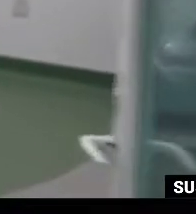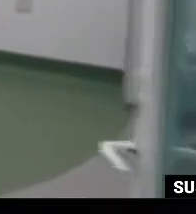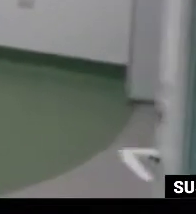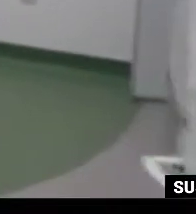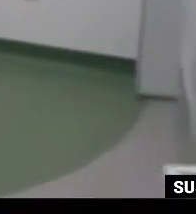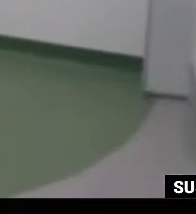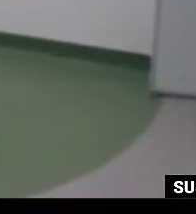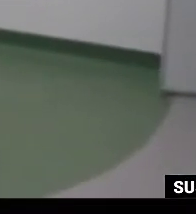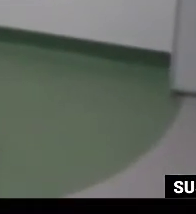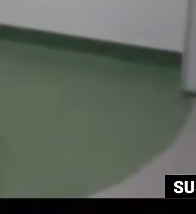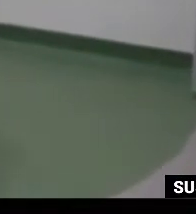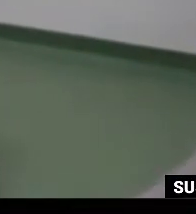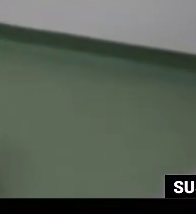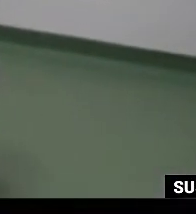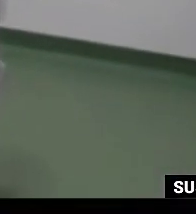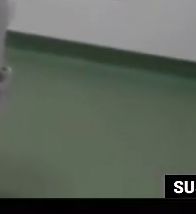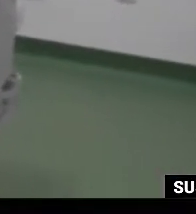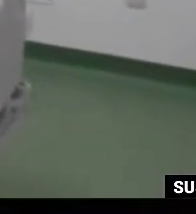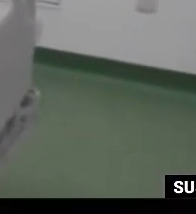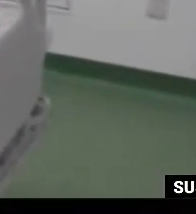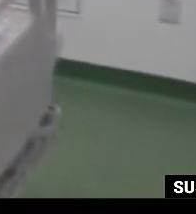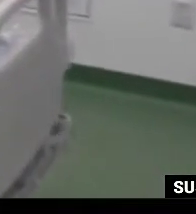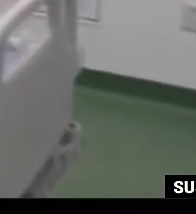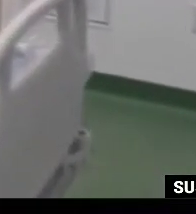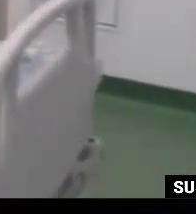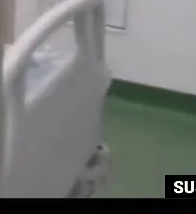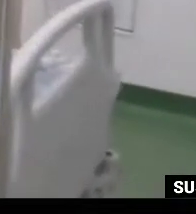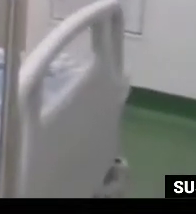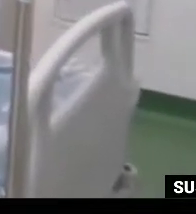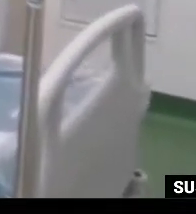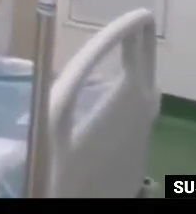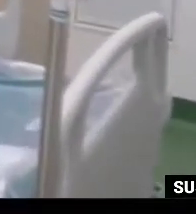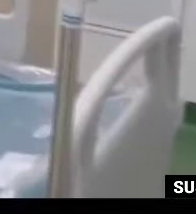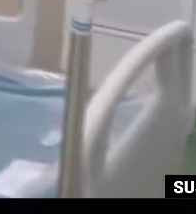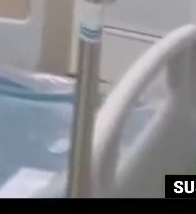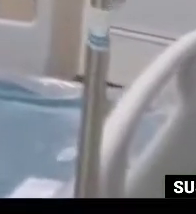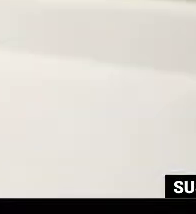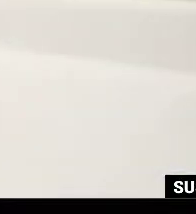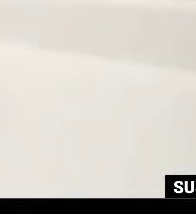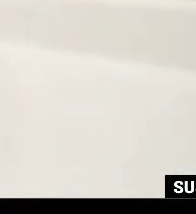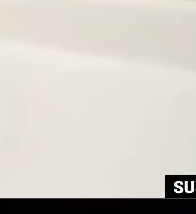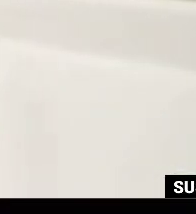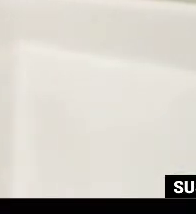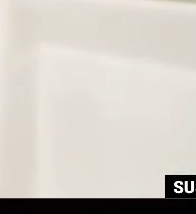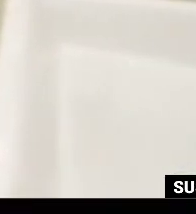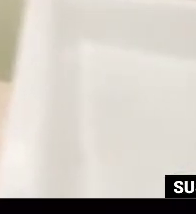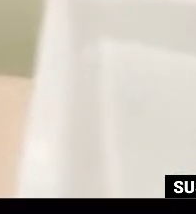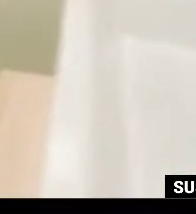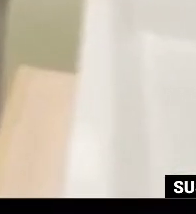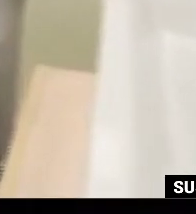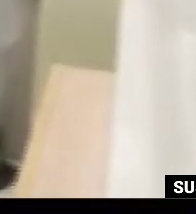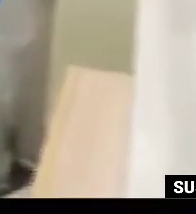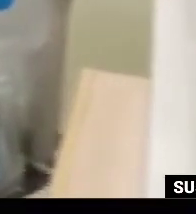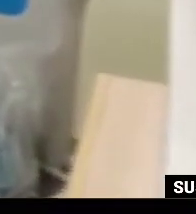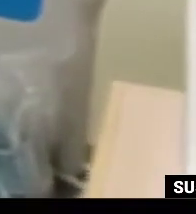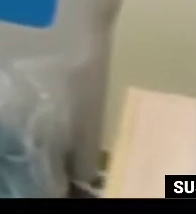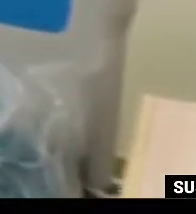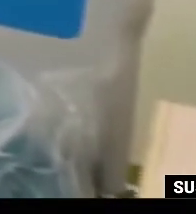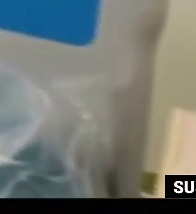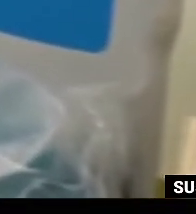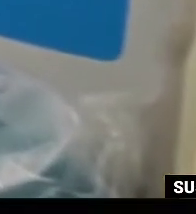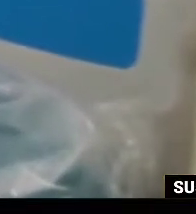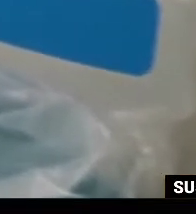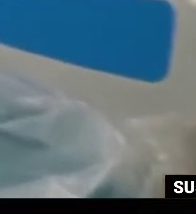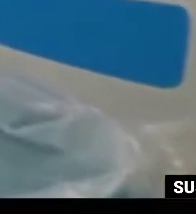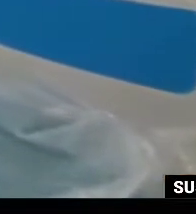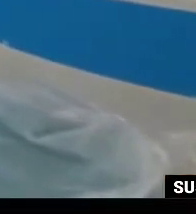Todas las terapias intensivas tienen un área periférica para que los familiares puedan acceder a ver a sus familiares. Por un